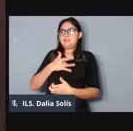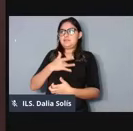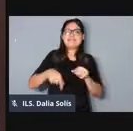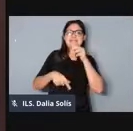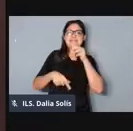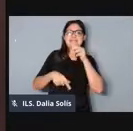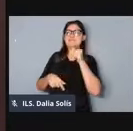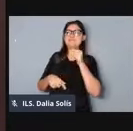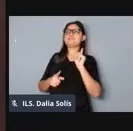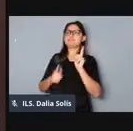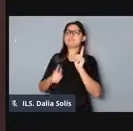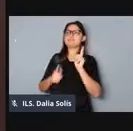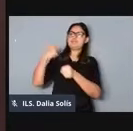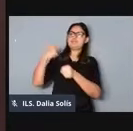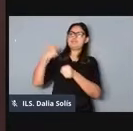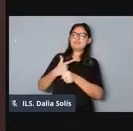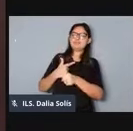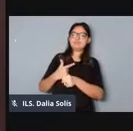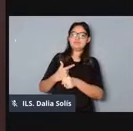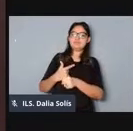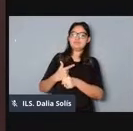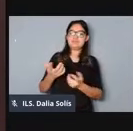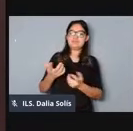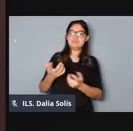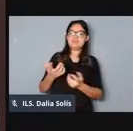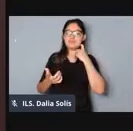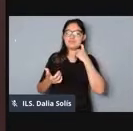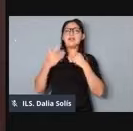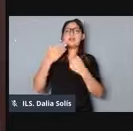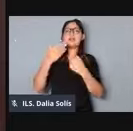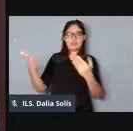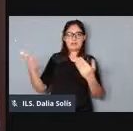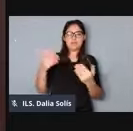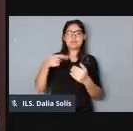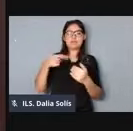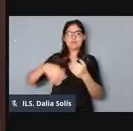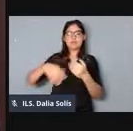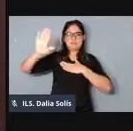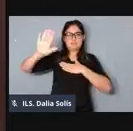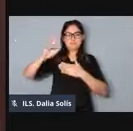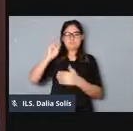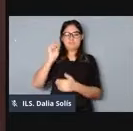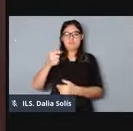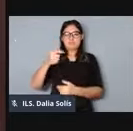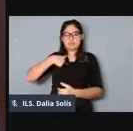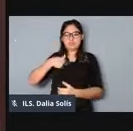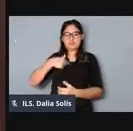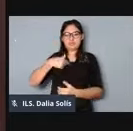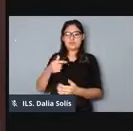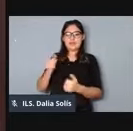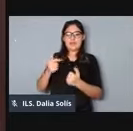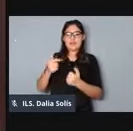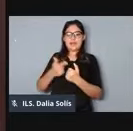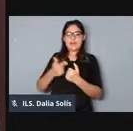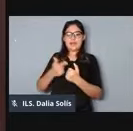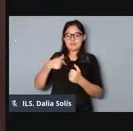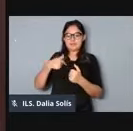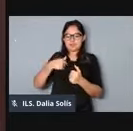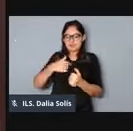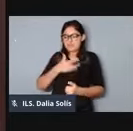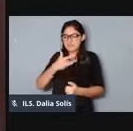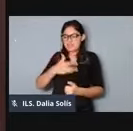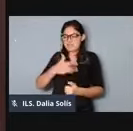Entonces, me voy a comprometer a atender esta situación que me está marcando la culpa, porque luego ya no puedo con la culpa,